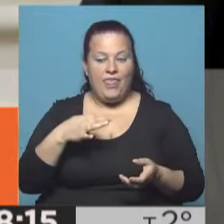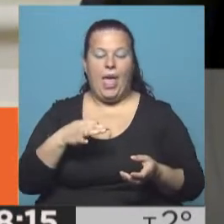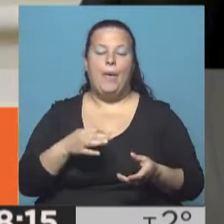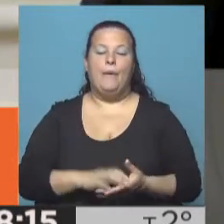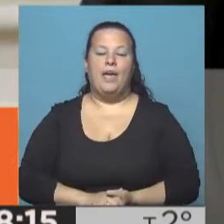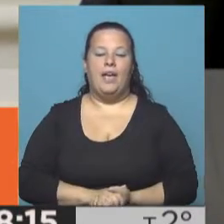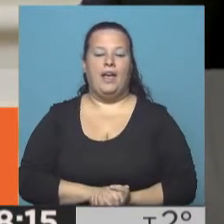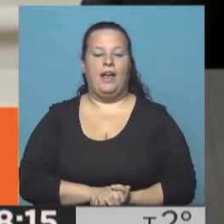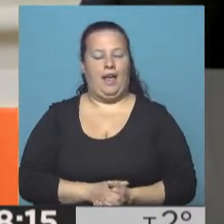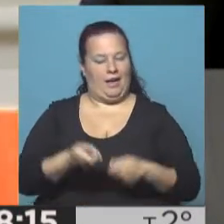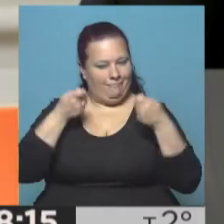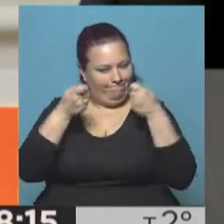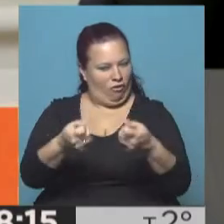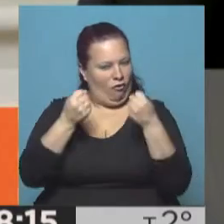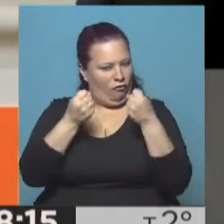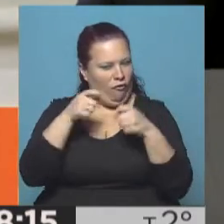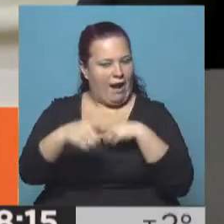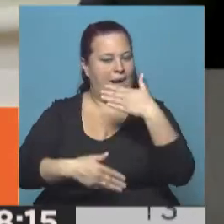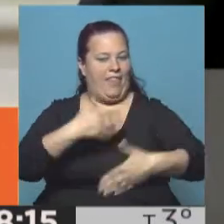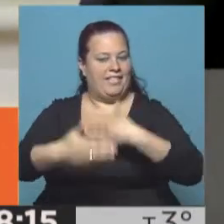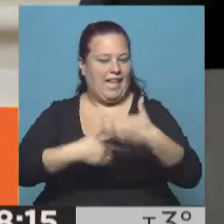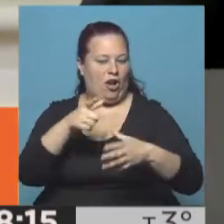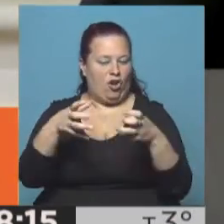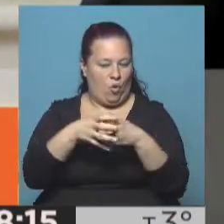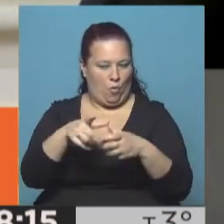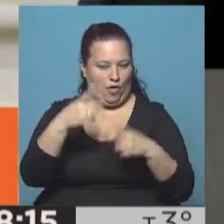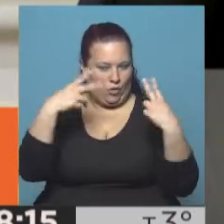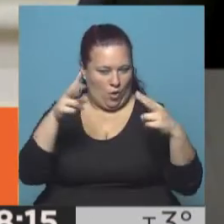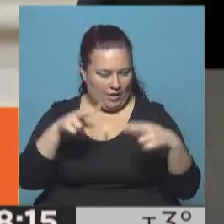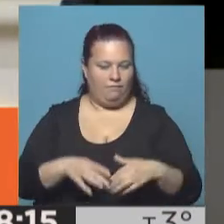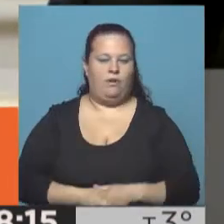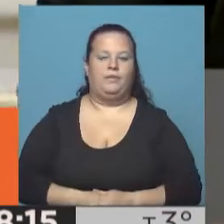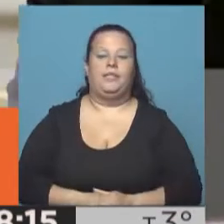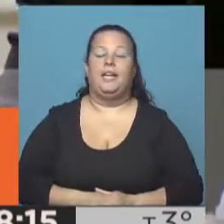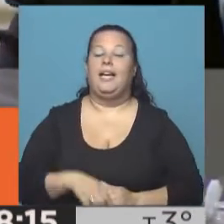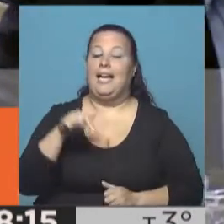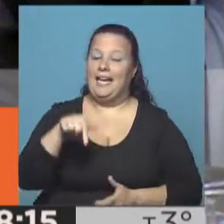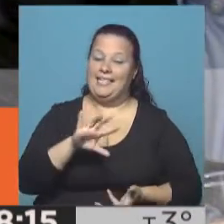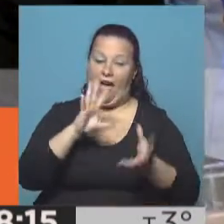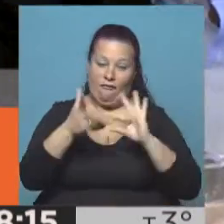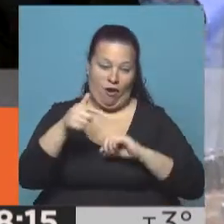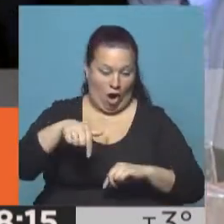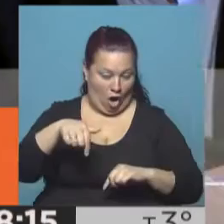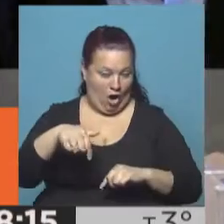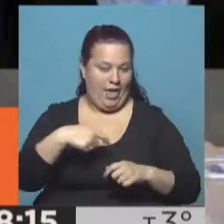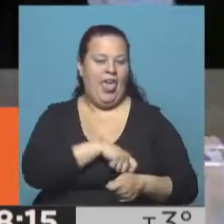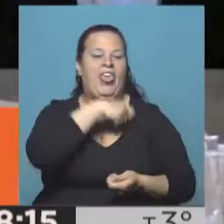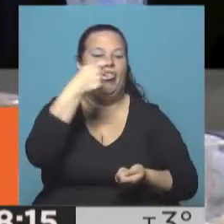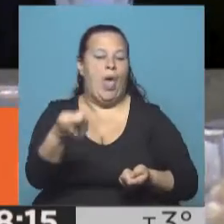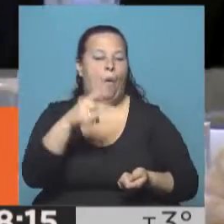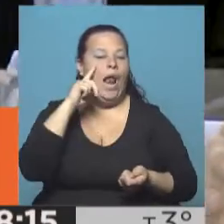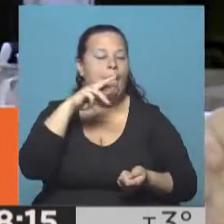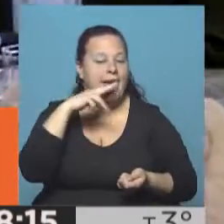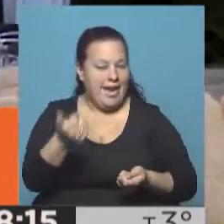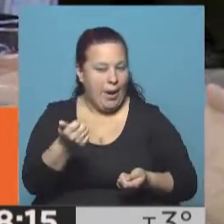claramente apostar fuerte al desarrollo del sector. Y esta herramienta de hoy, que es la devolución del